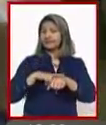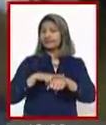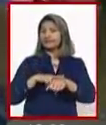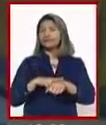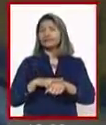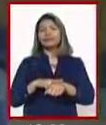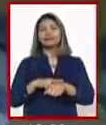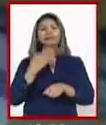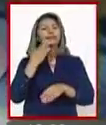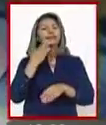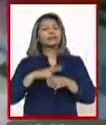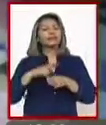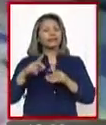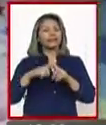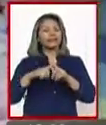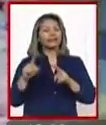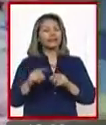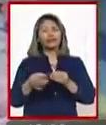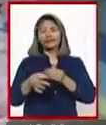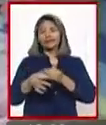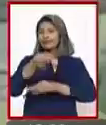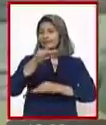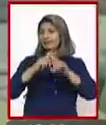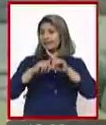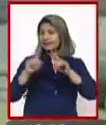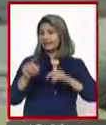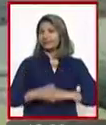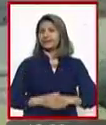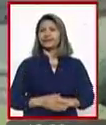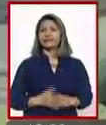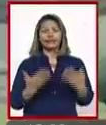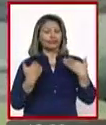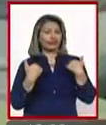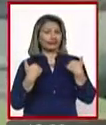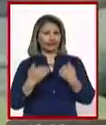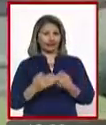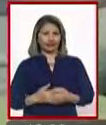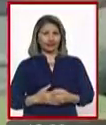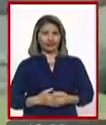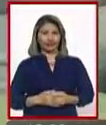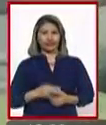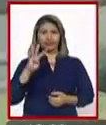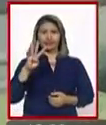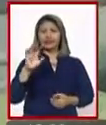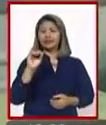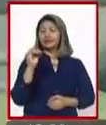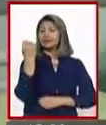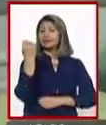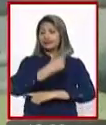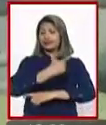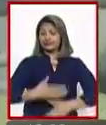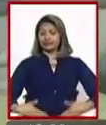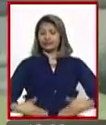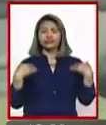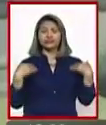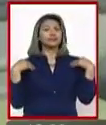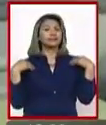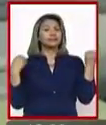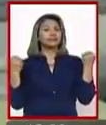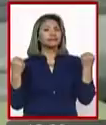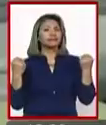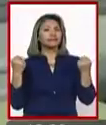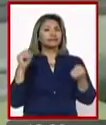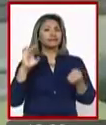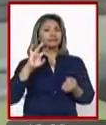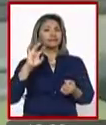óptimo resultado, pero no fue el caso de Antonella. Ella tiene 40 días de vida. Está en su